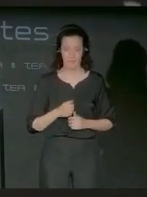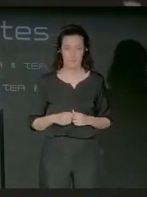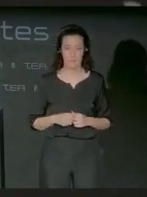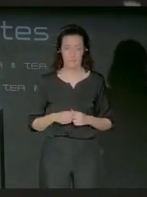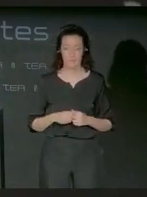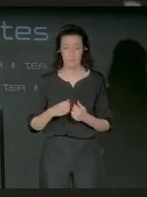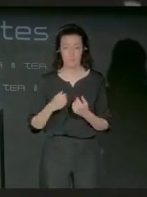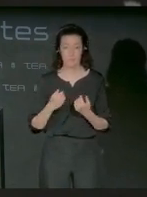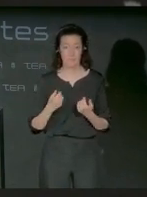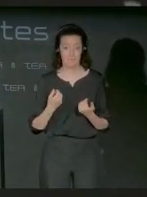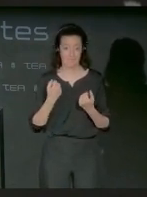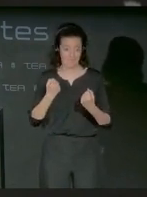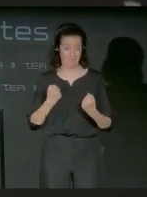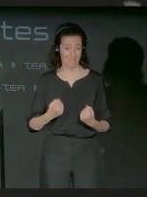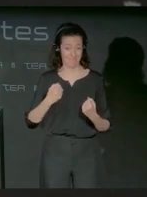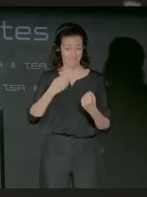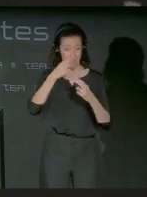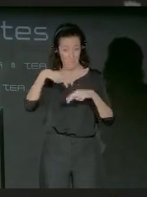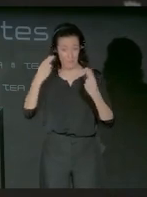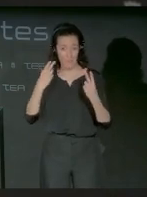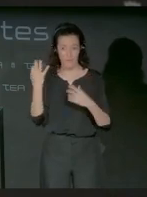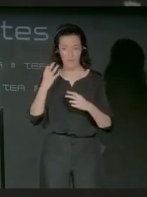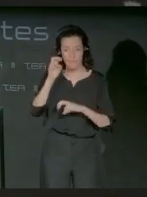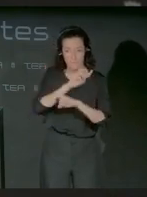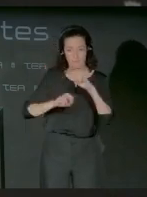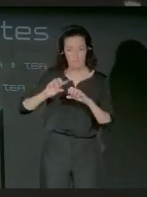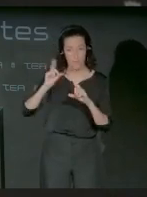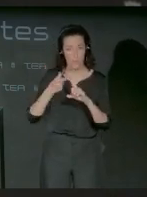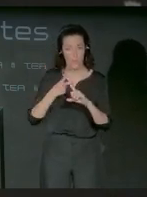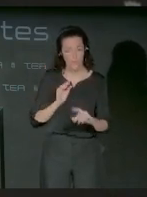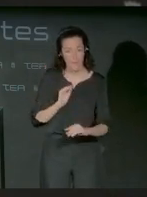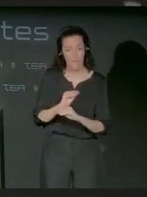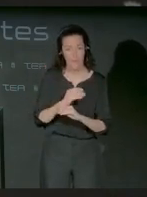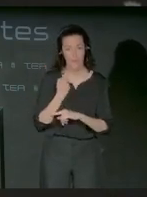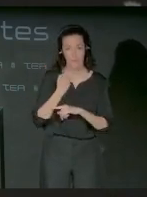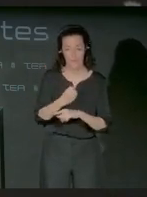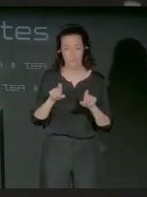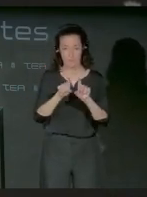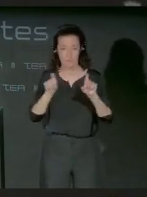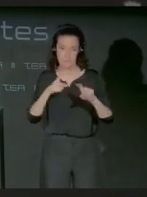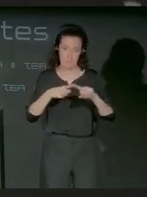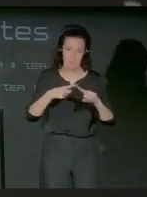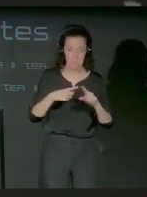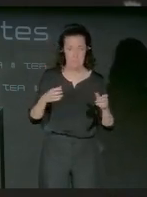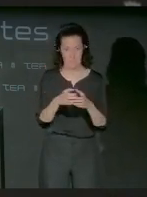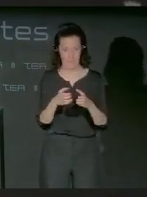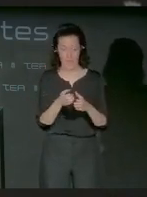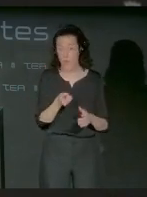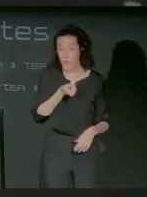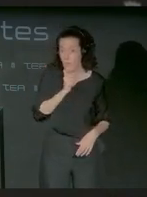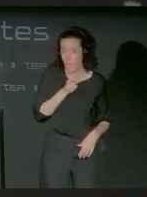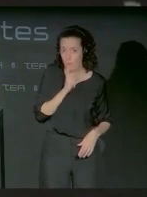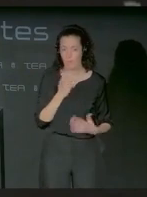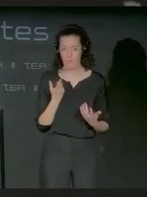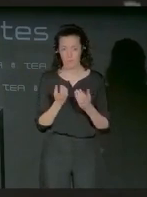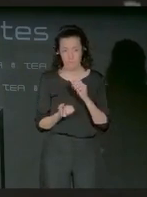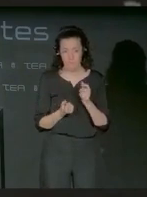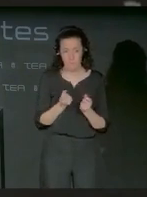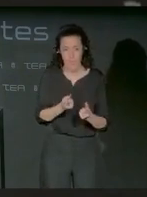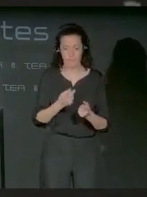debemos Buscar fórmulas que sirvan Para apoyar a estas pymes planteando políticas que sirvan para la creación de instrumentos financieros